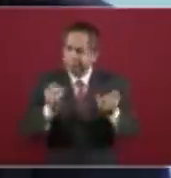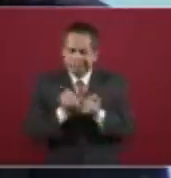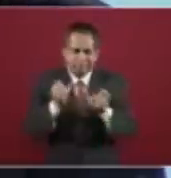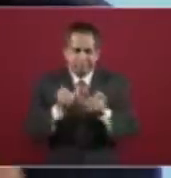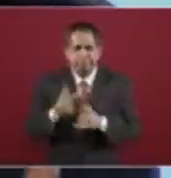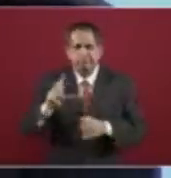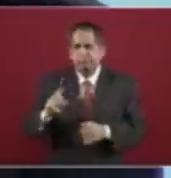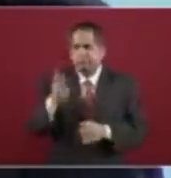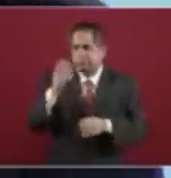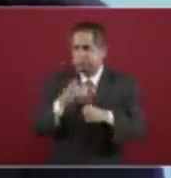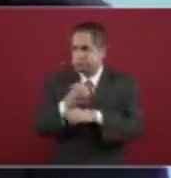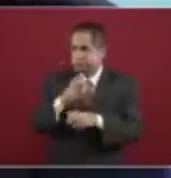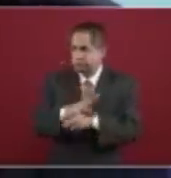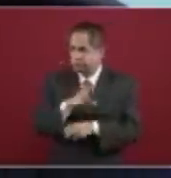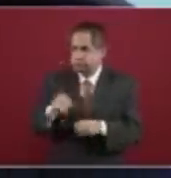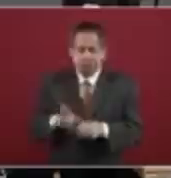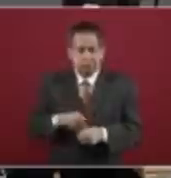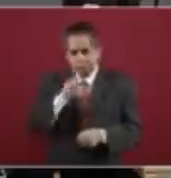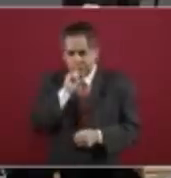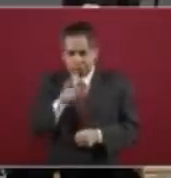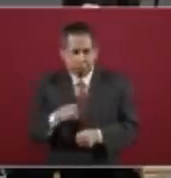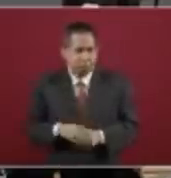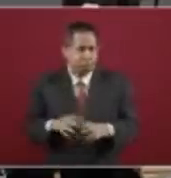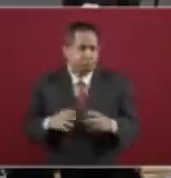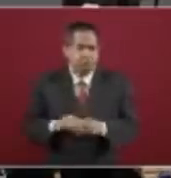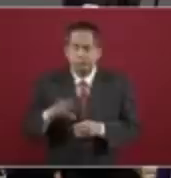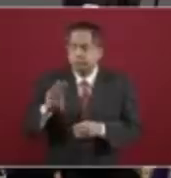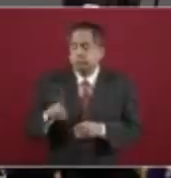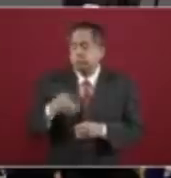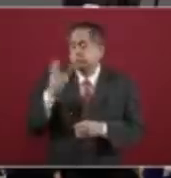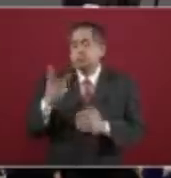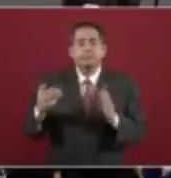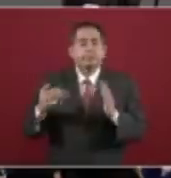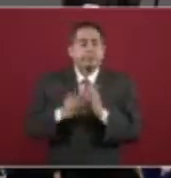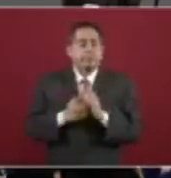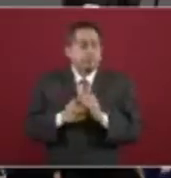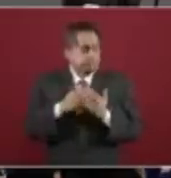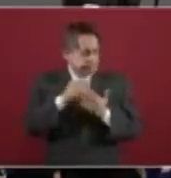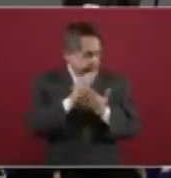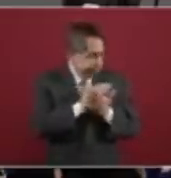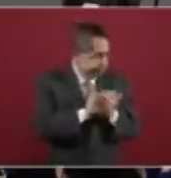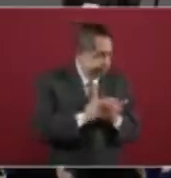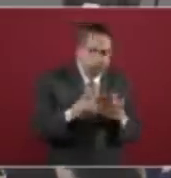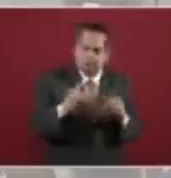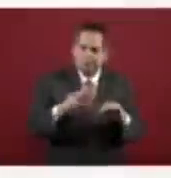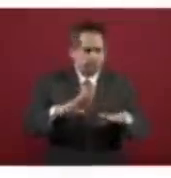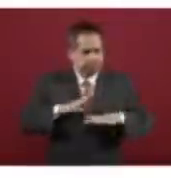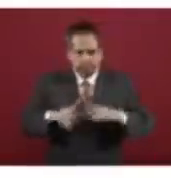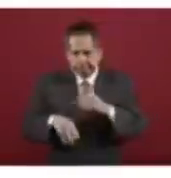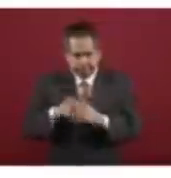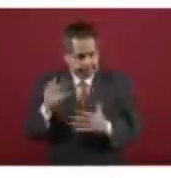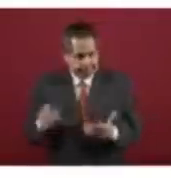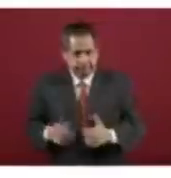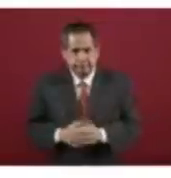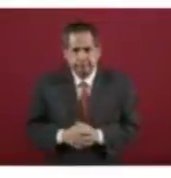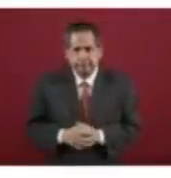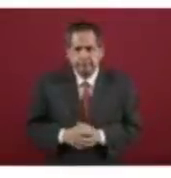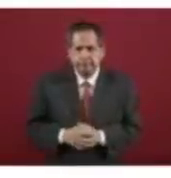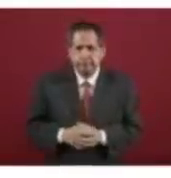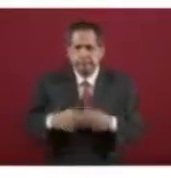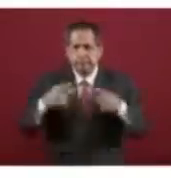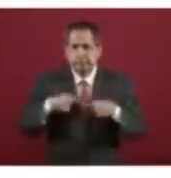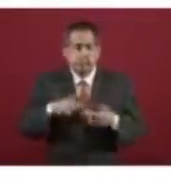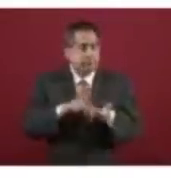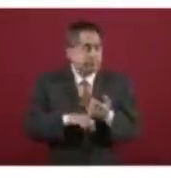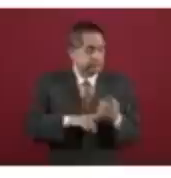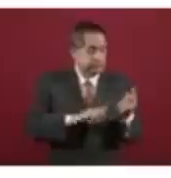estados y es la gran parte de los 93,000 registros que no están localizados. Registros de personas en un municipio